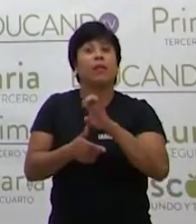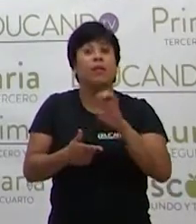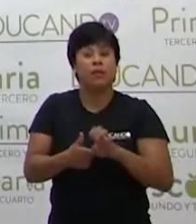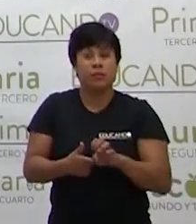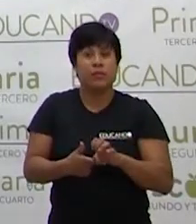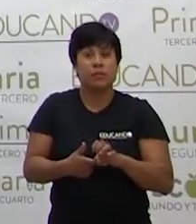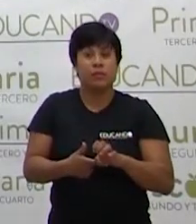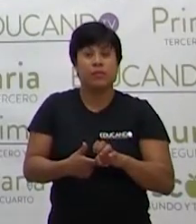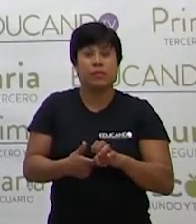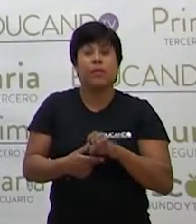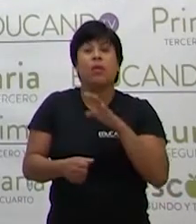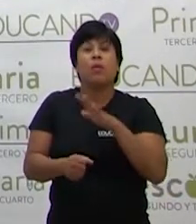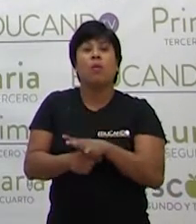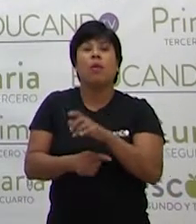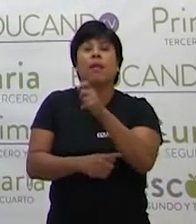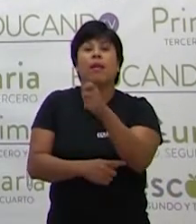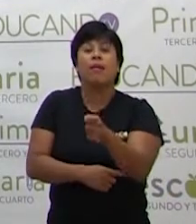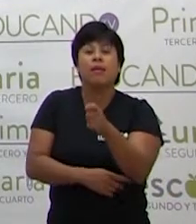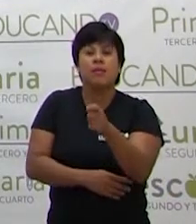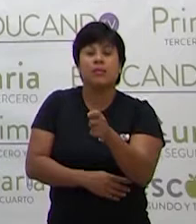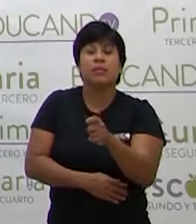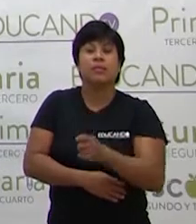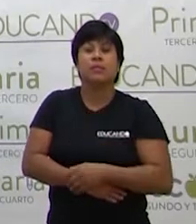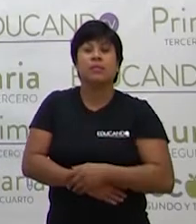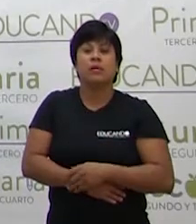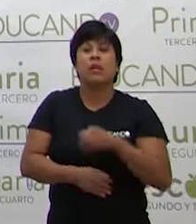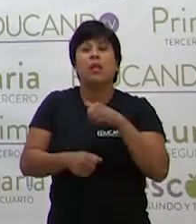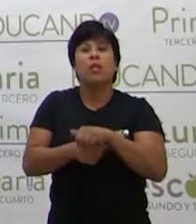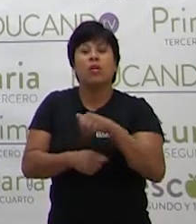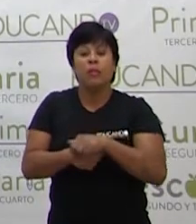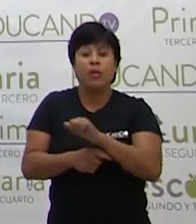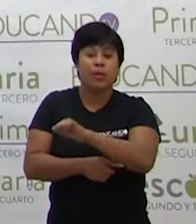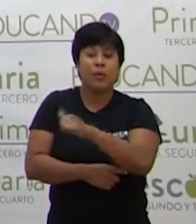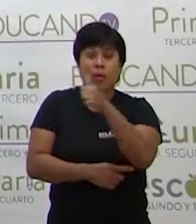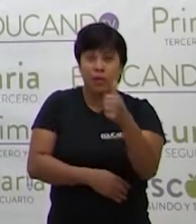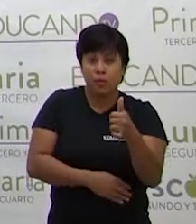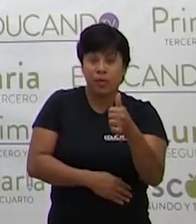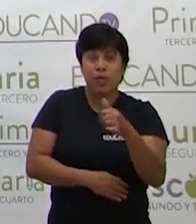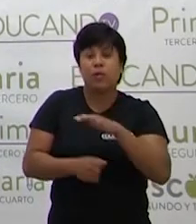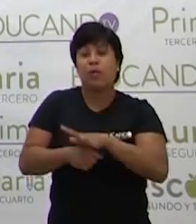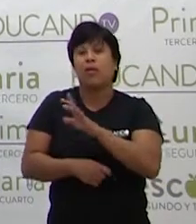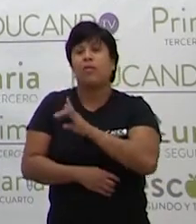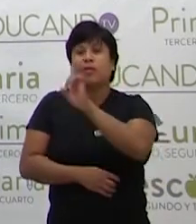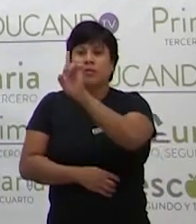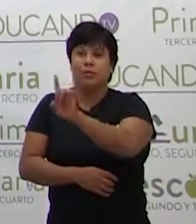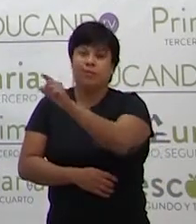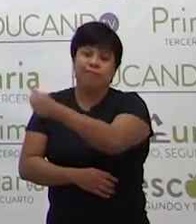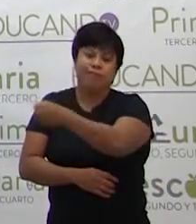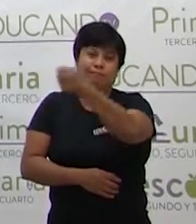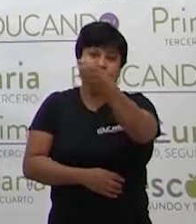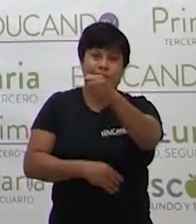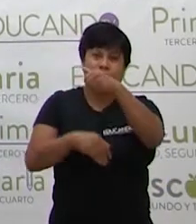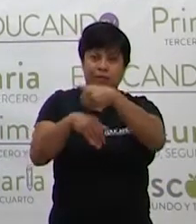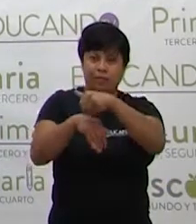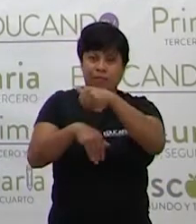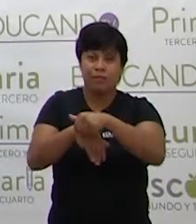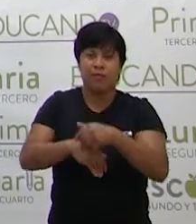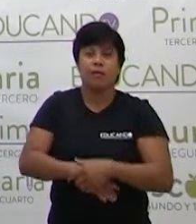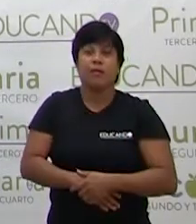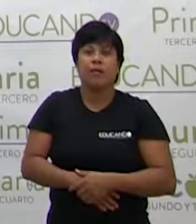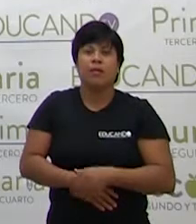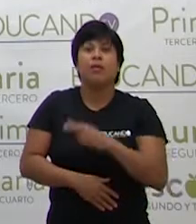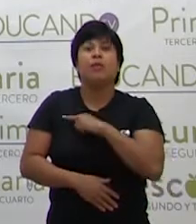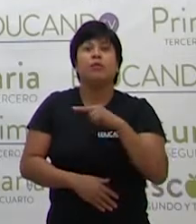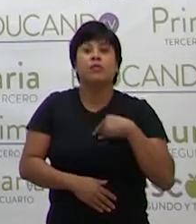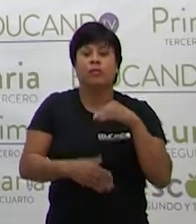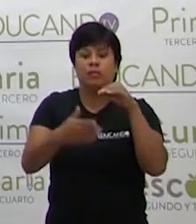Entonces, ¿cuál sería el número que sigue? Pues el que nos queda solito, ¿verdad? Lo vamos a